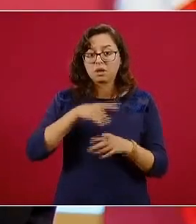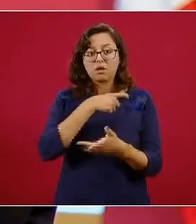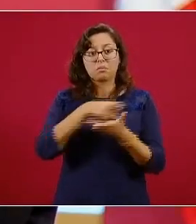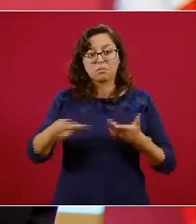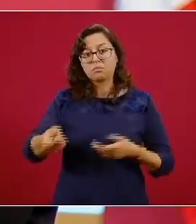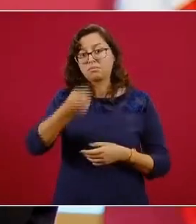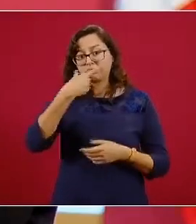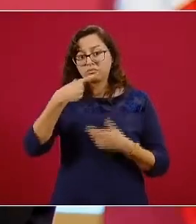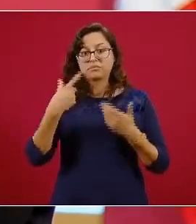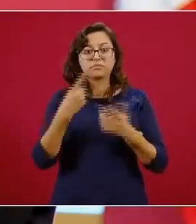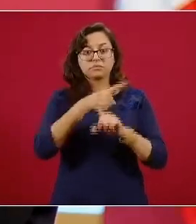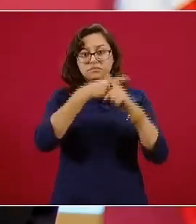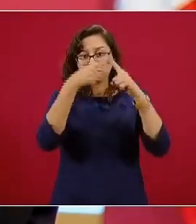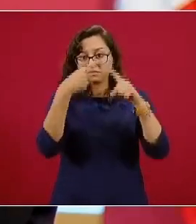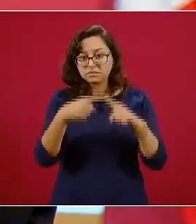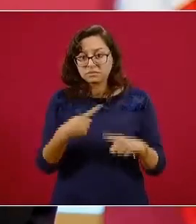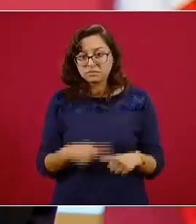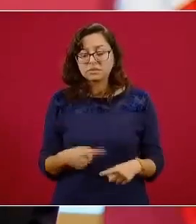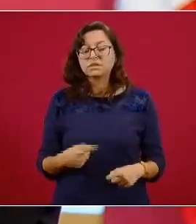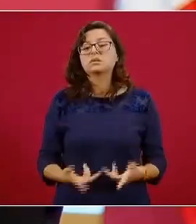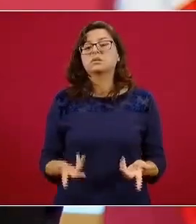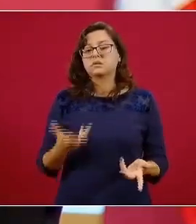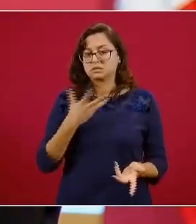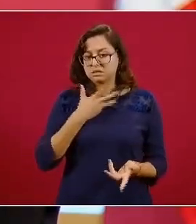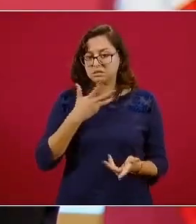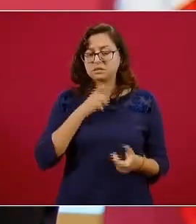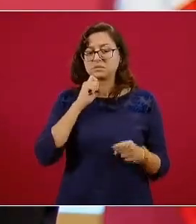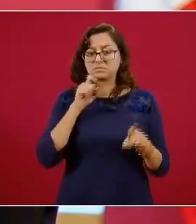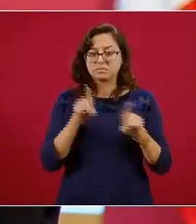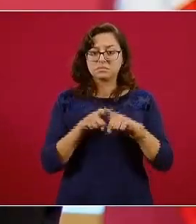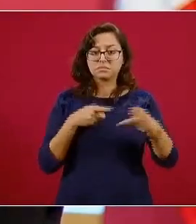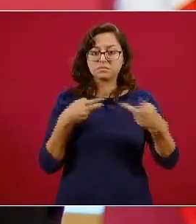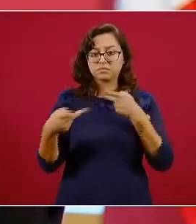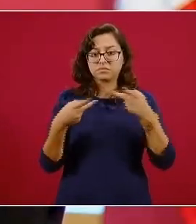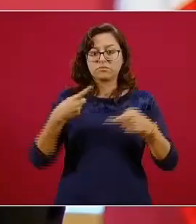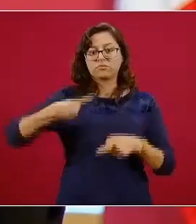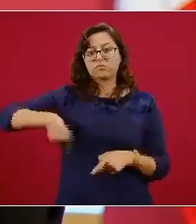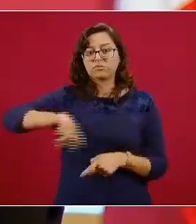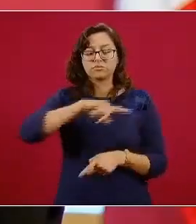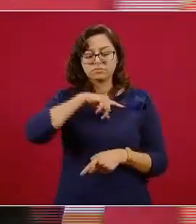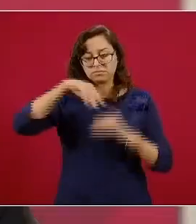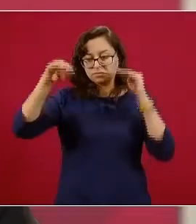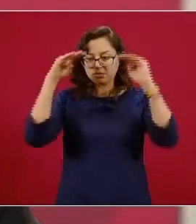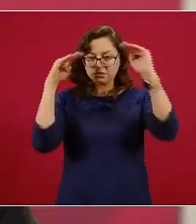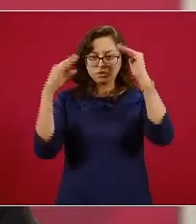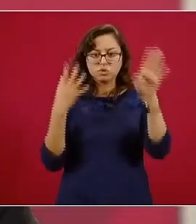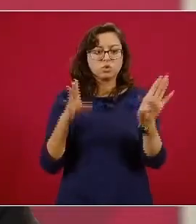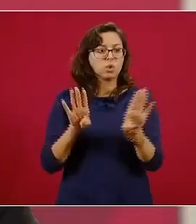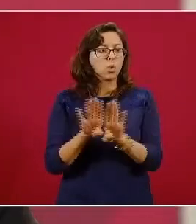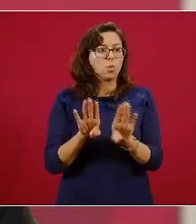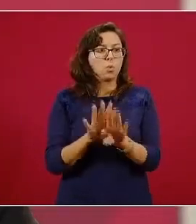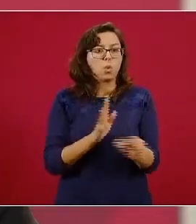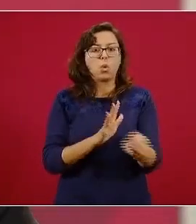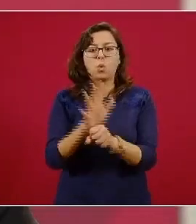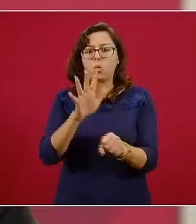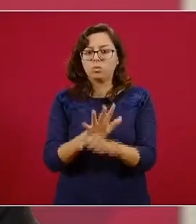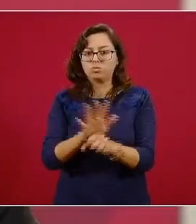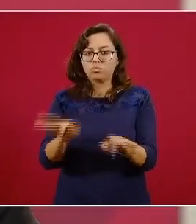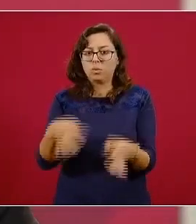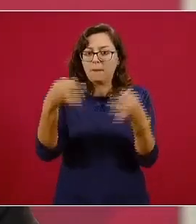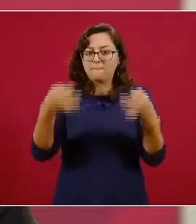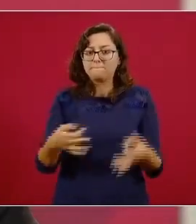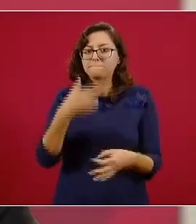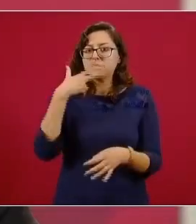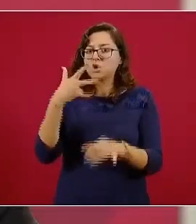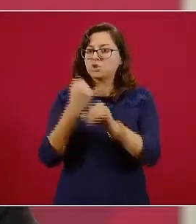pasa también por esta estrategia, en donde estamos buscando los mejores métodos que están disponibles a nivel